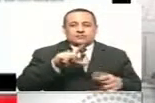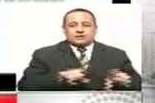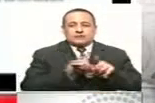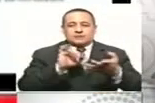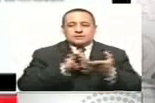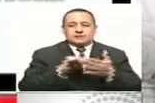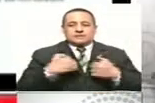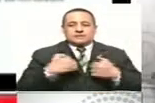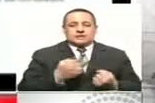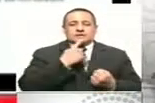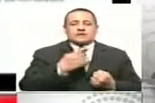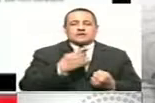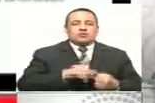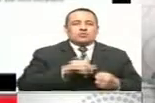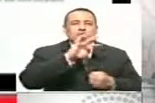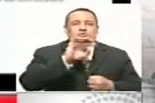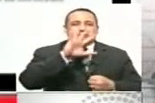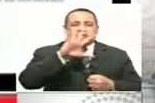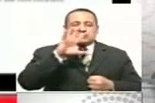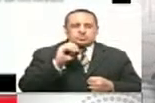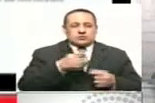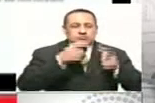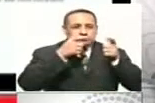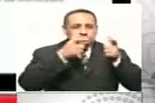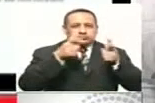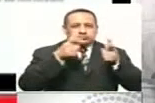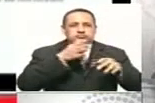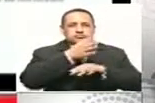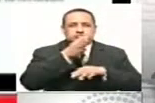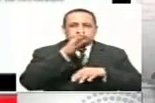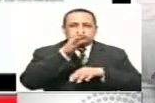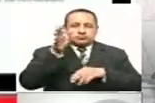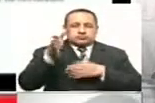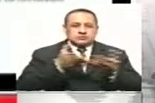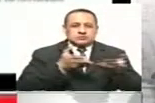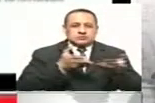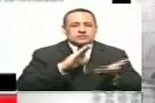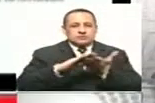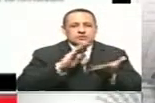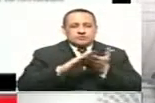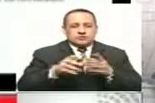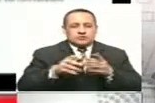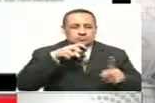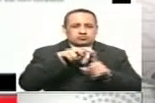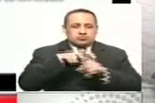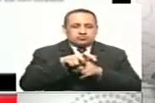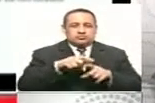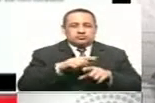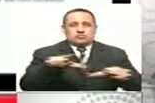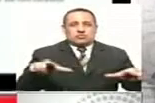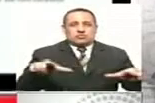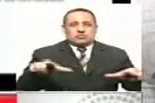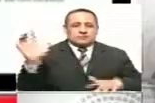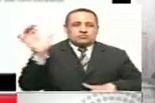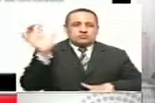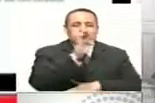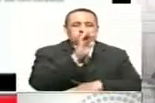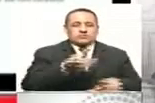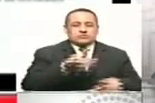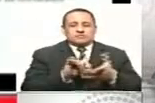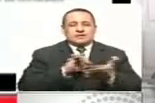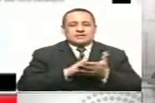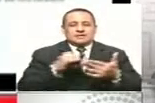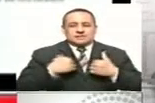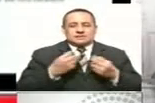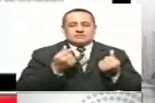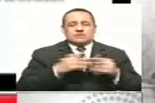son 450 supervisiones en concesiones, permisos, autorizaciones forestales y de fauna, que equivale más o menos